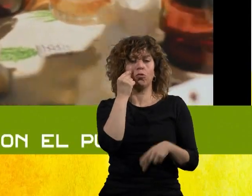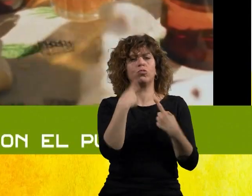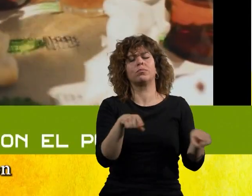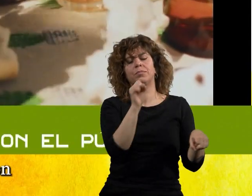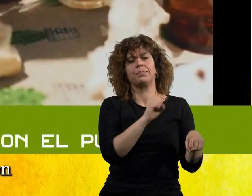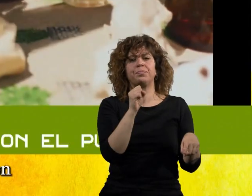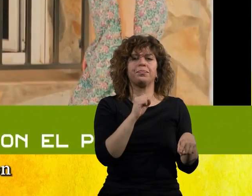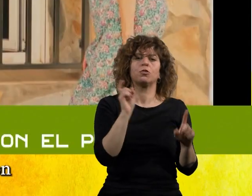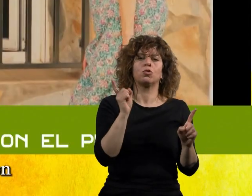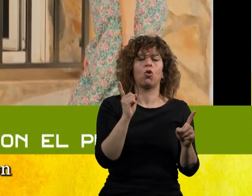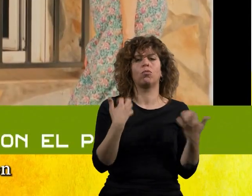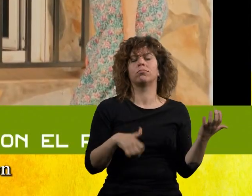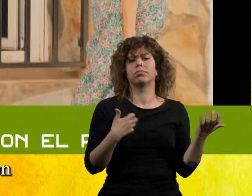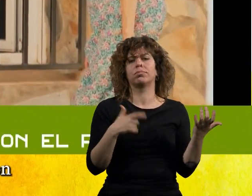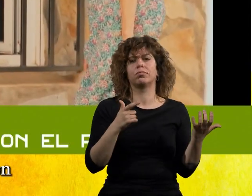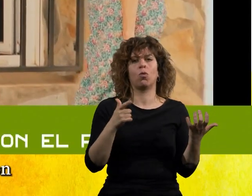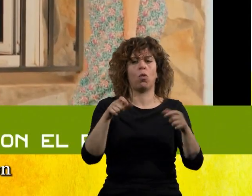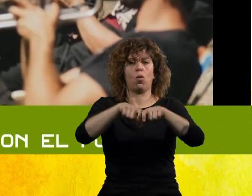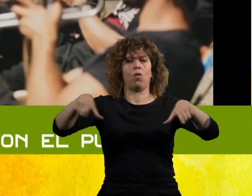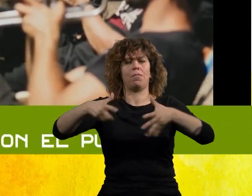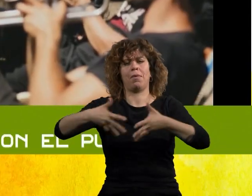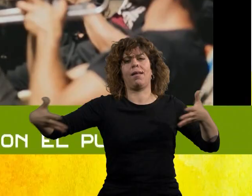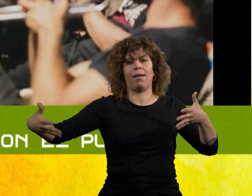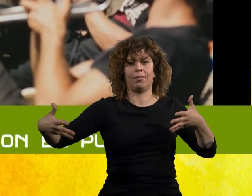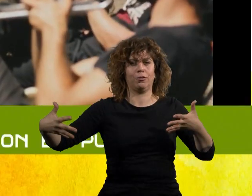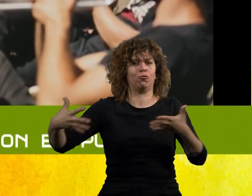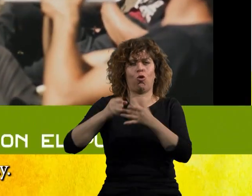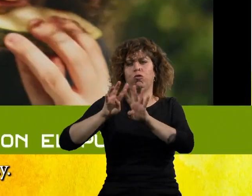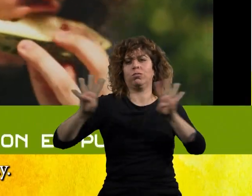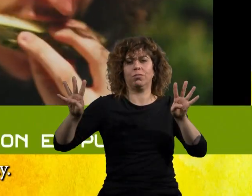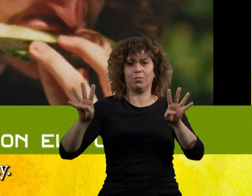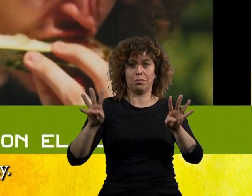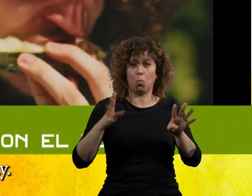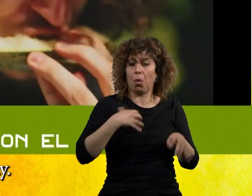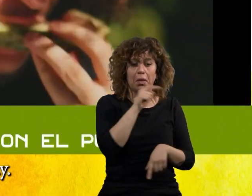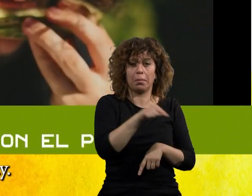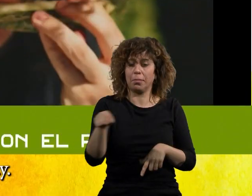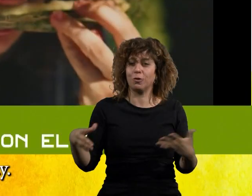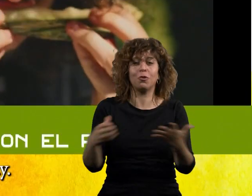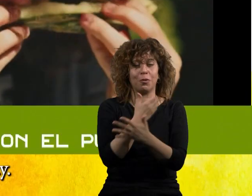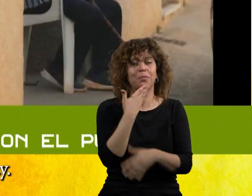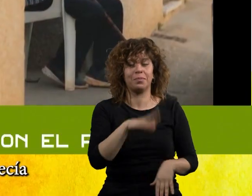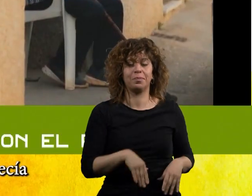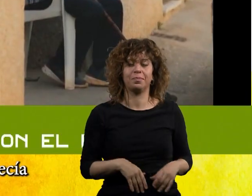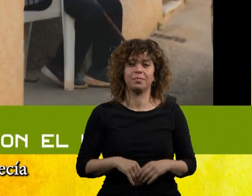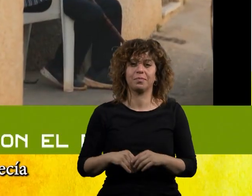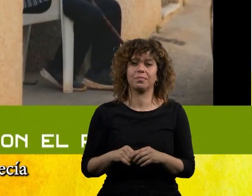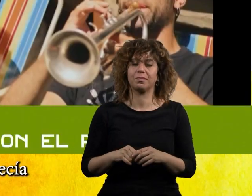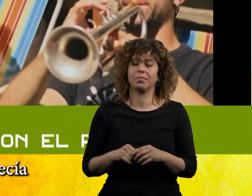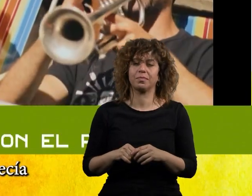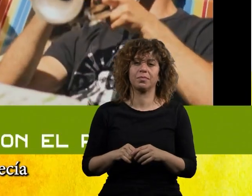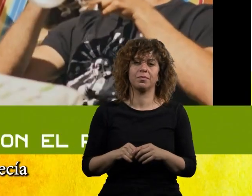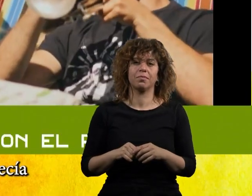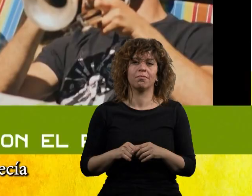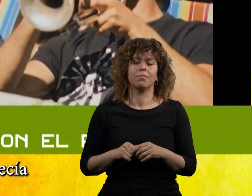acústico, más tranquilitos, que tocar en un gran escenario, ¿no? Con todos los artificios y todo. Así que bueno, está guay, está guay. Además de esa